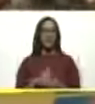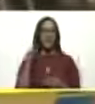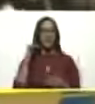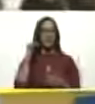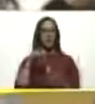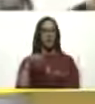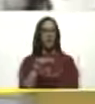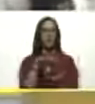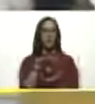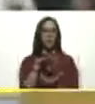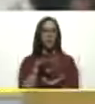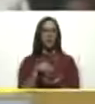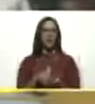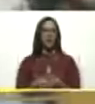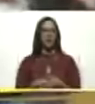accidente.